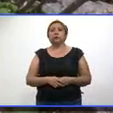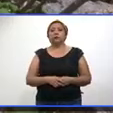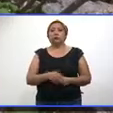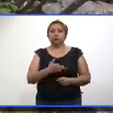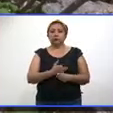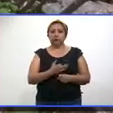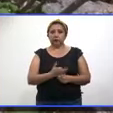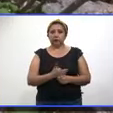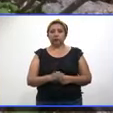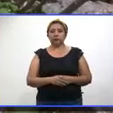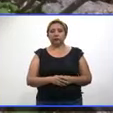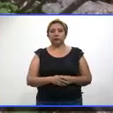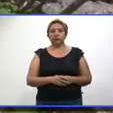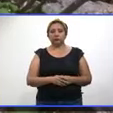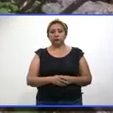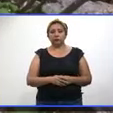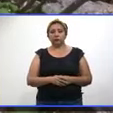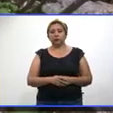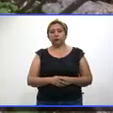ahorita